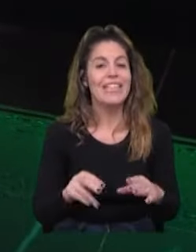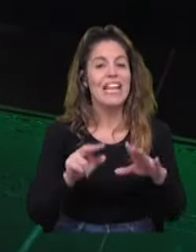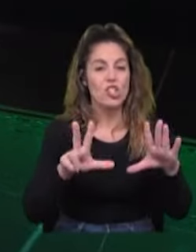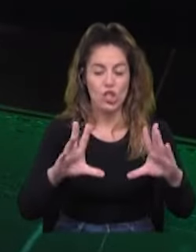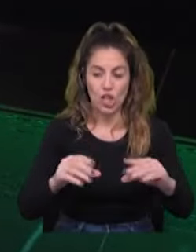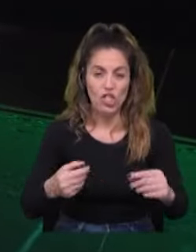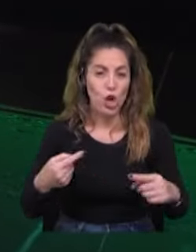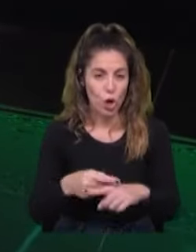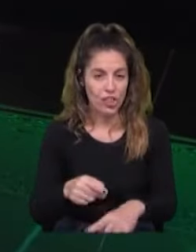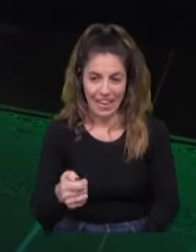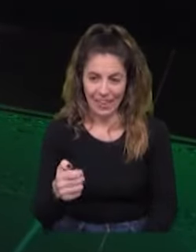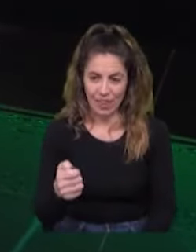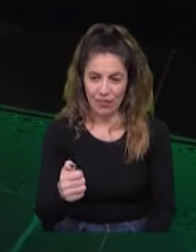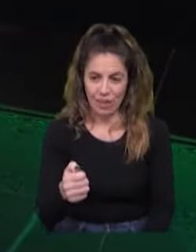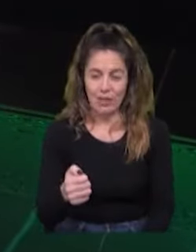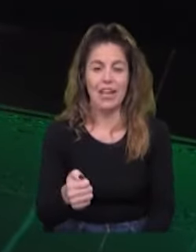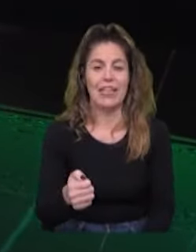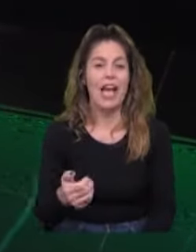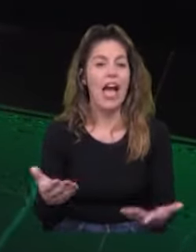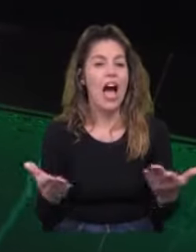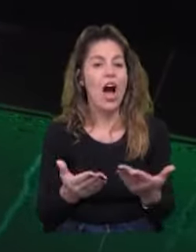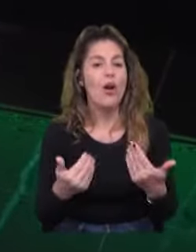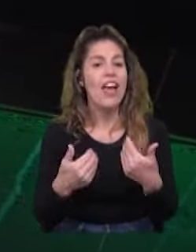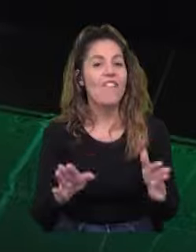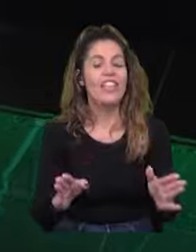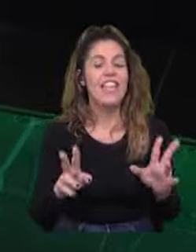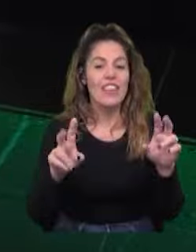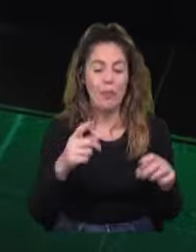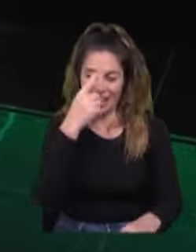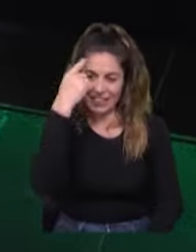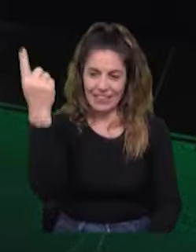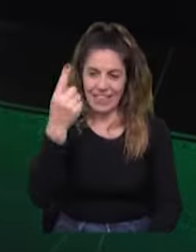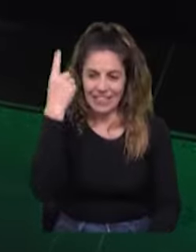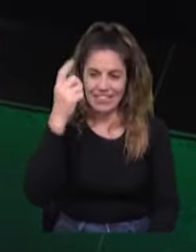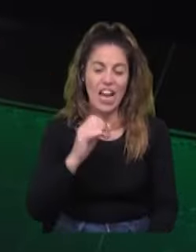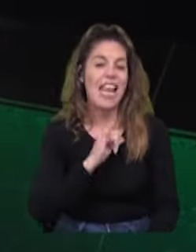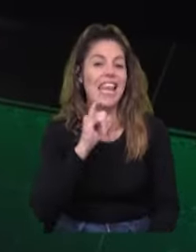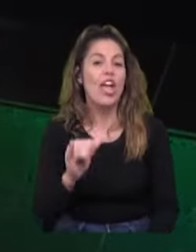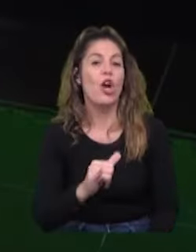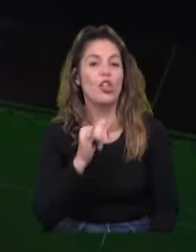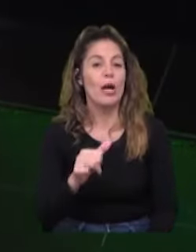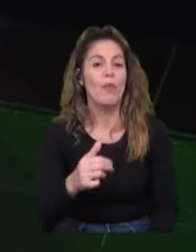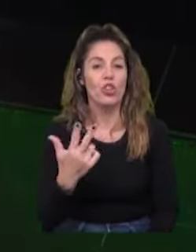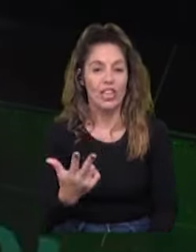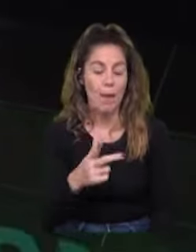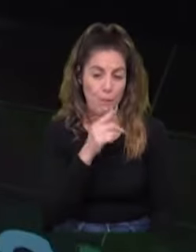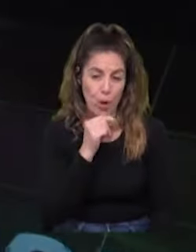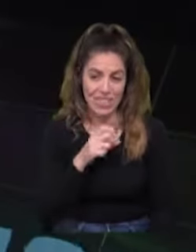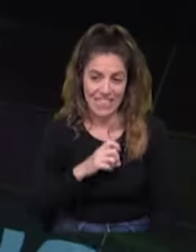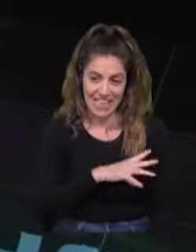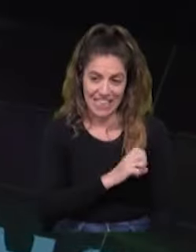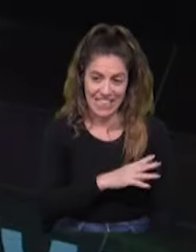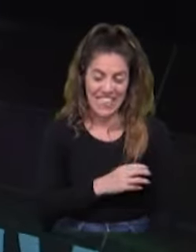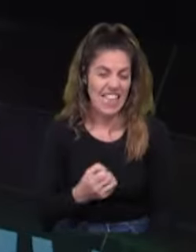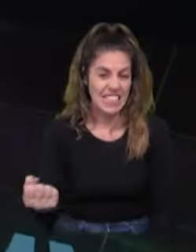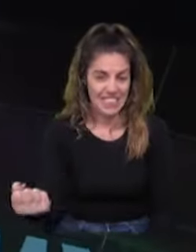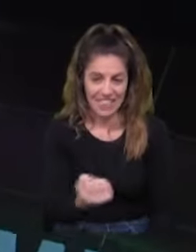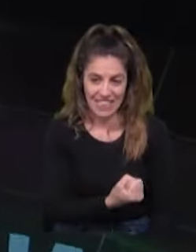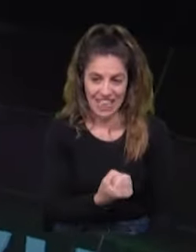riverplate en el estadio campeón del siglo vamos a abrir ahora el capítulo internacional les contamos que tres agentes de la policía de chile fueron